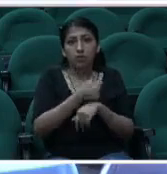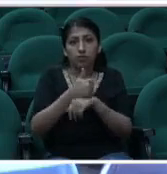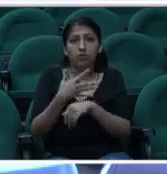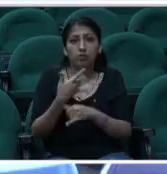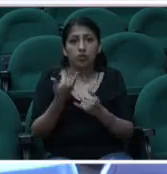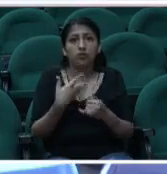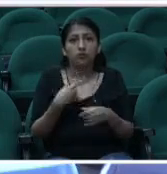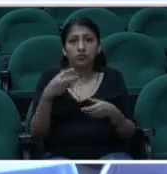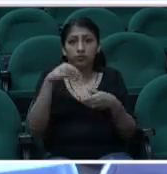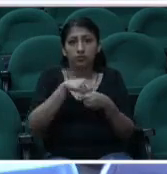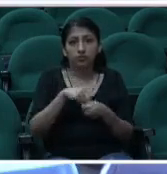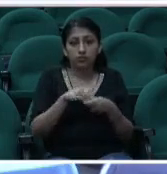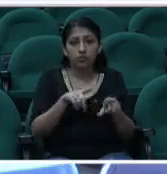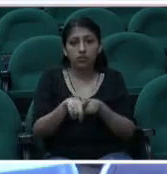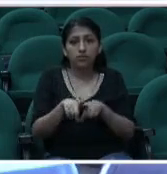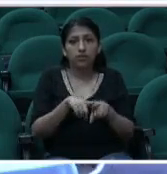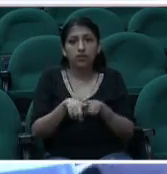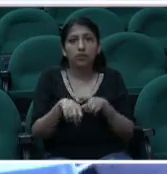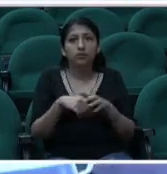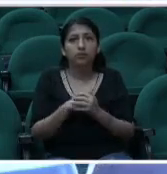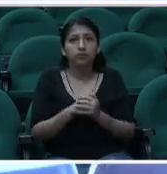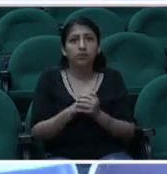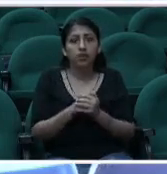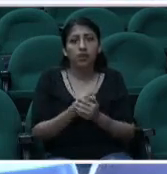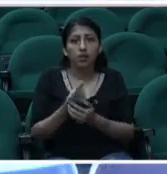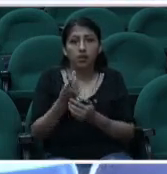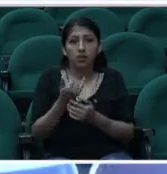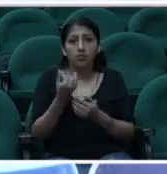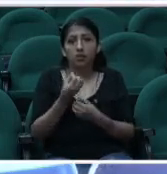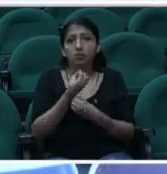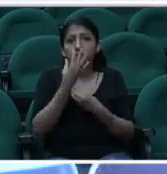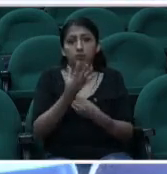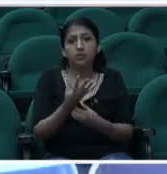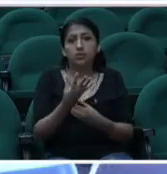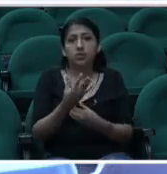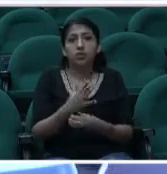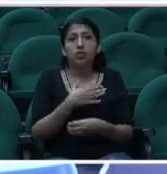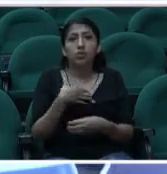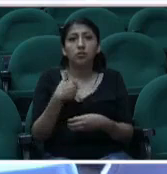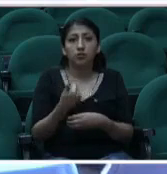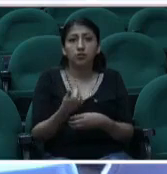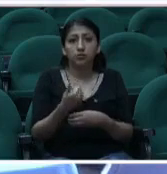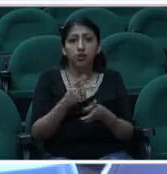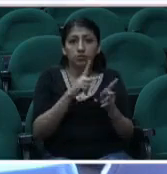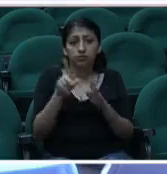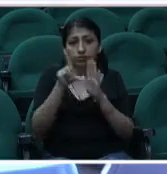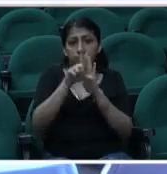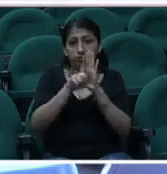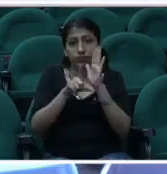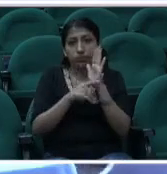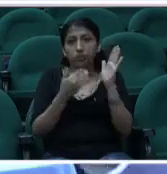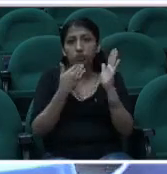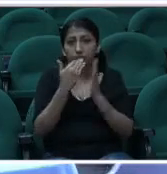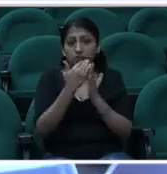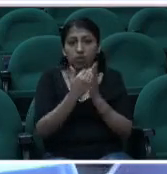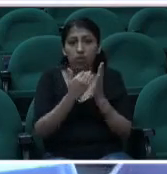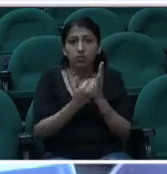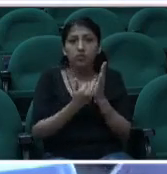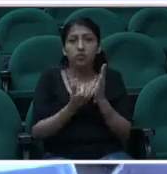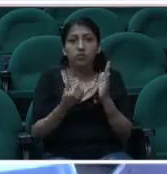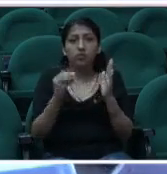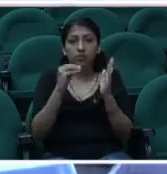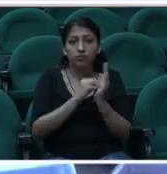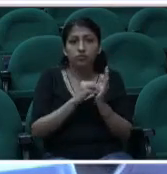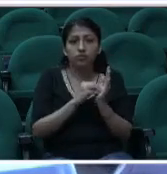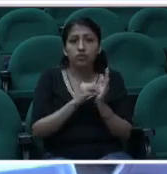están presente en este debate bien vamos rápidamente a expresar sobre cómo está previsto el reglamento que vamos a establecer